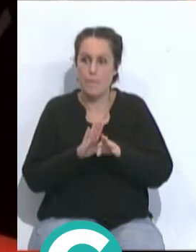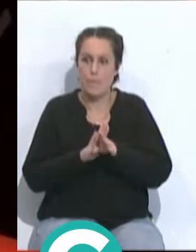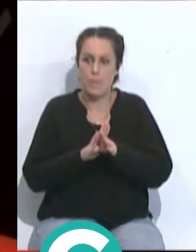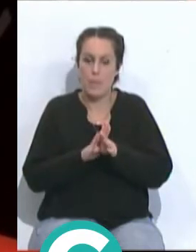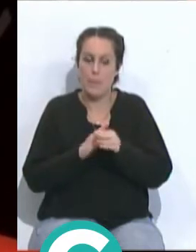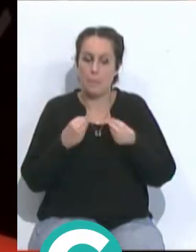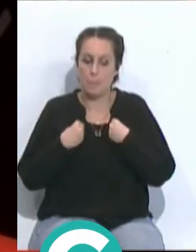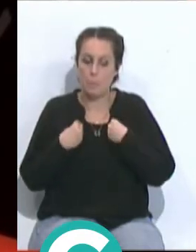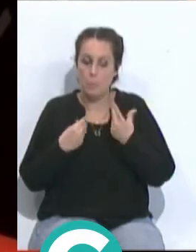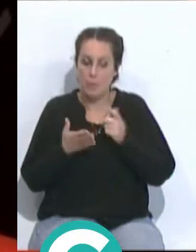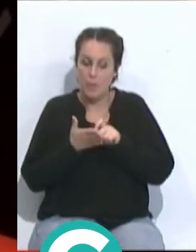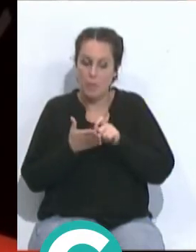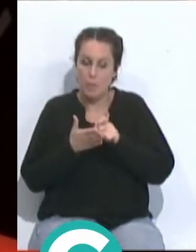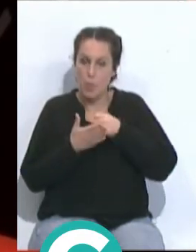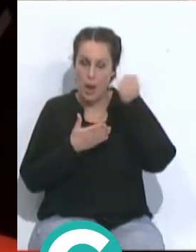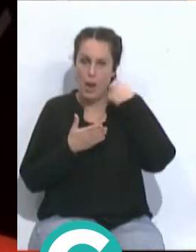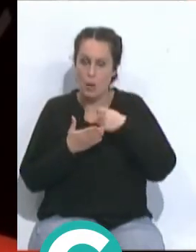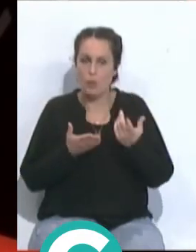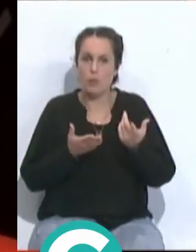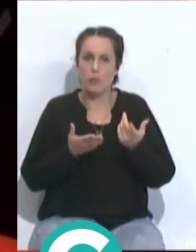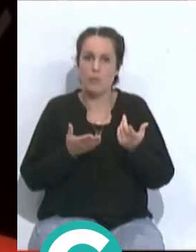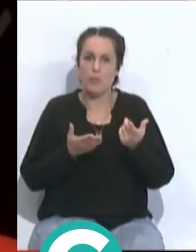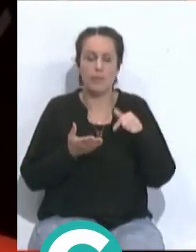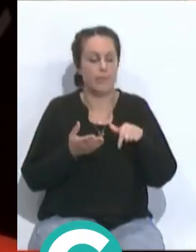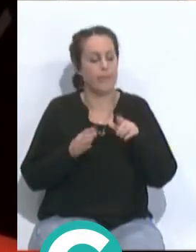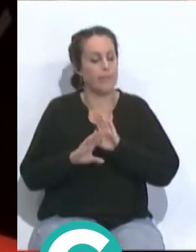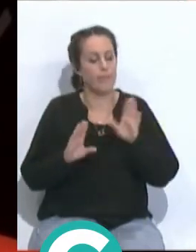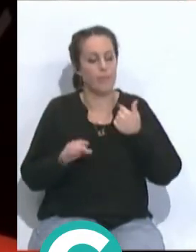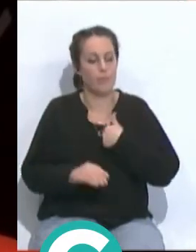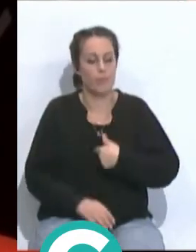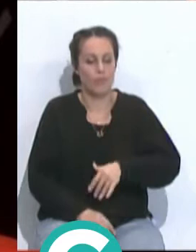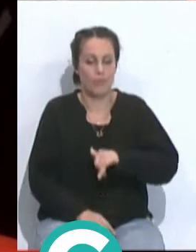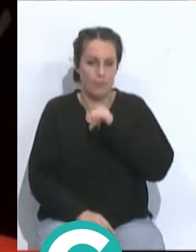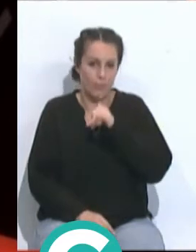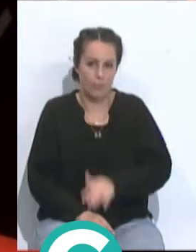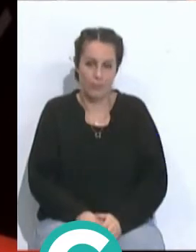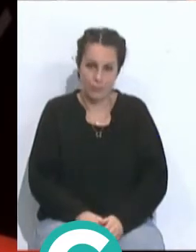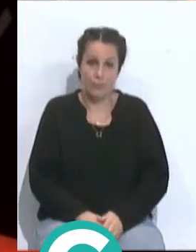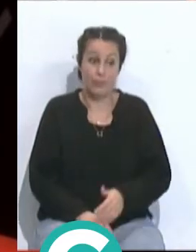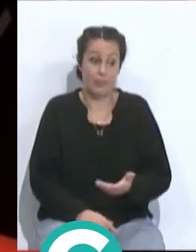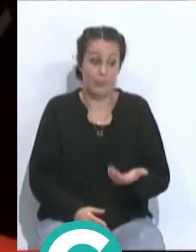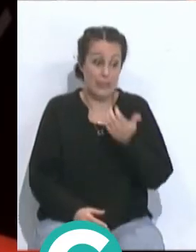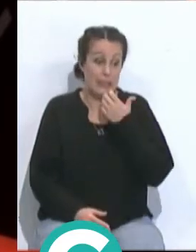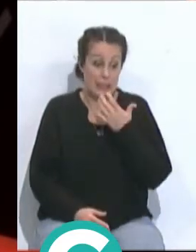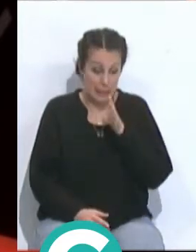manteniendo viva la obra de Juan Carlos y ya con eso pues me doy por satisfecha, porque si todavía